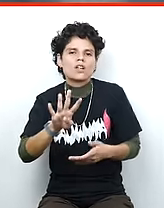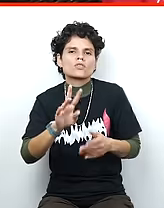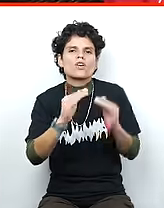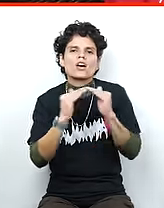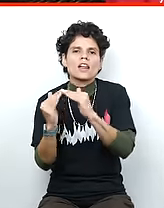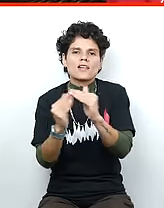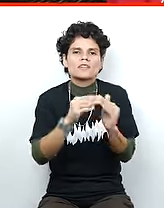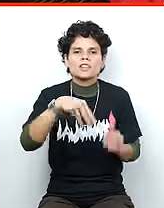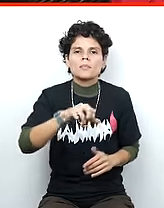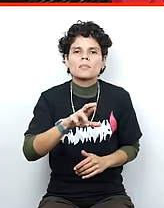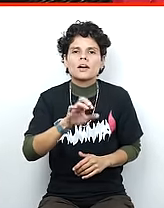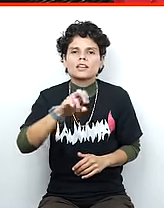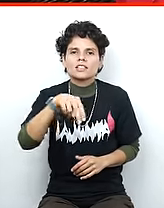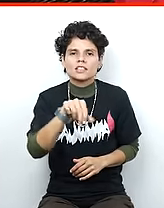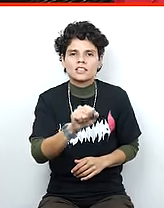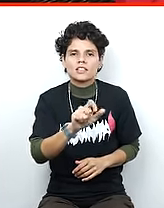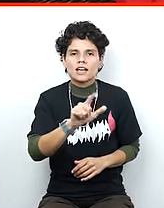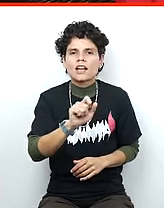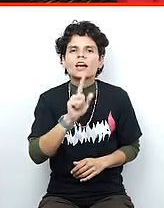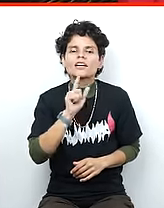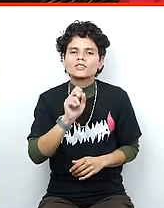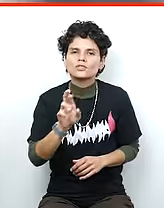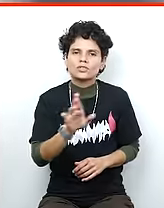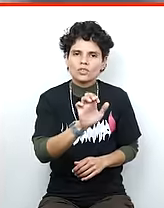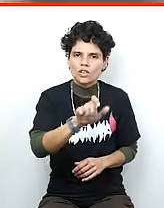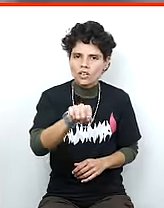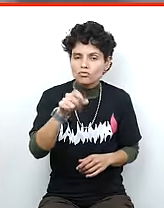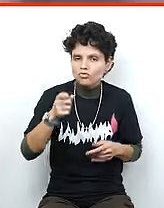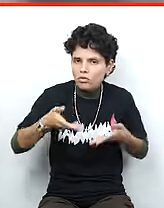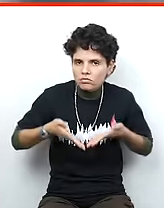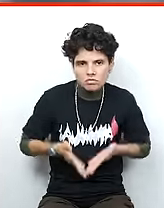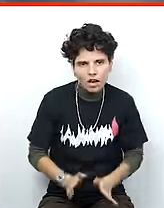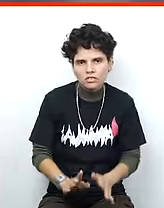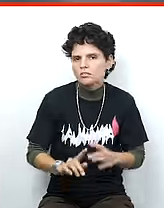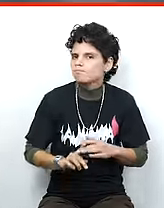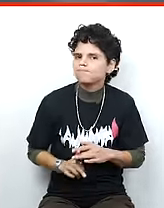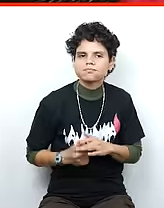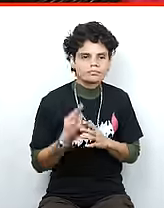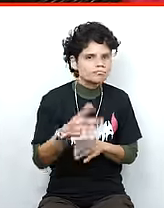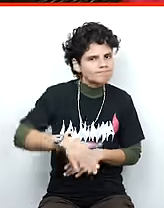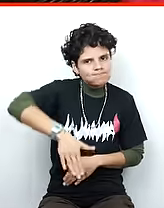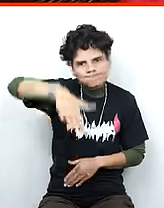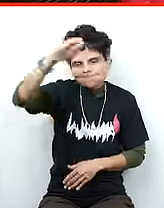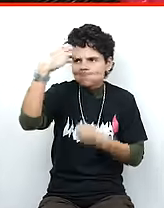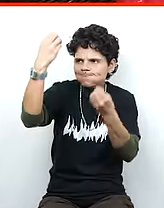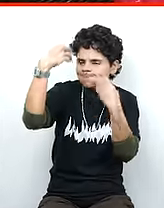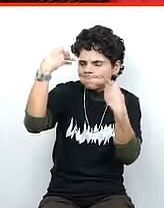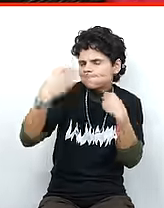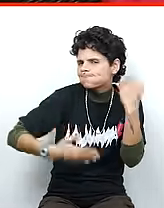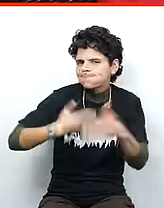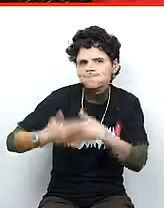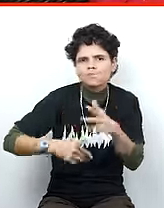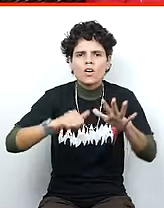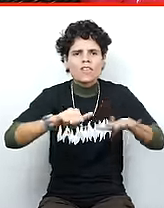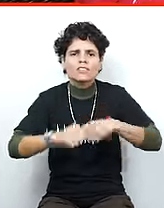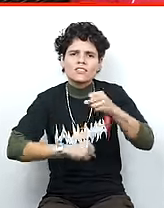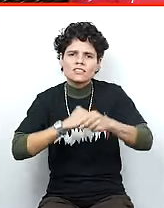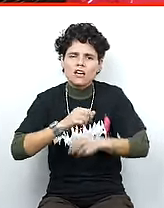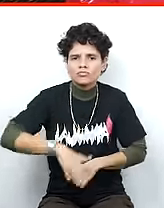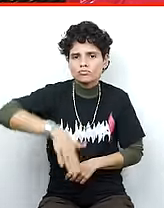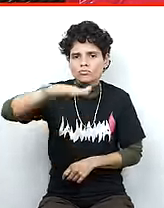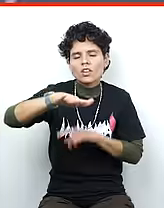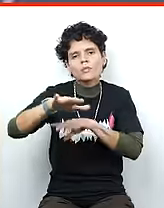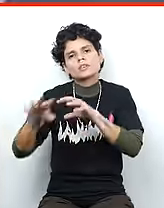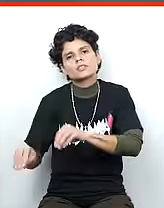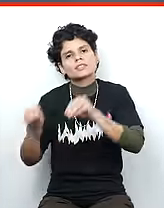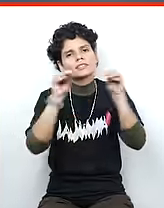La Torre. Ah, ahí la Villa La Mariana La Torre. De ahí soy yo. Criado y nacido ahí, así que ahí pasé toda mi vida hasta como los 16 años, que después